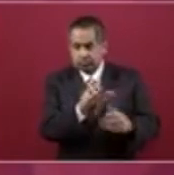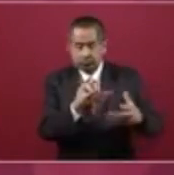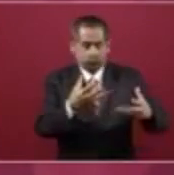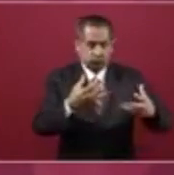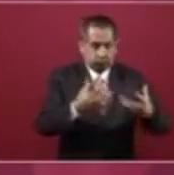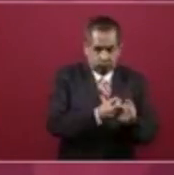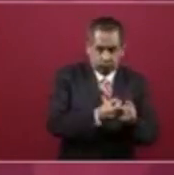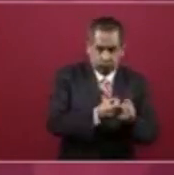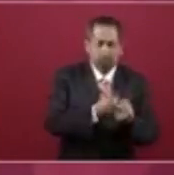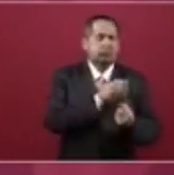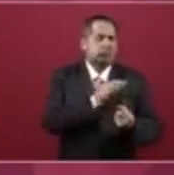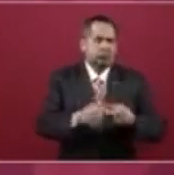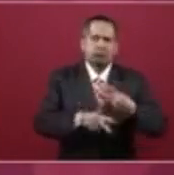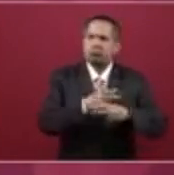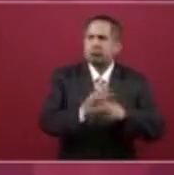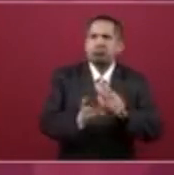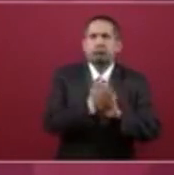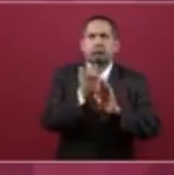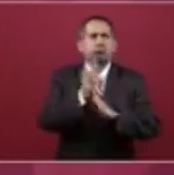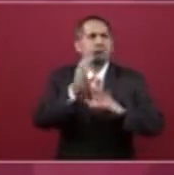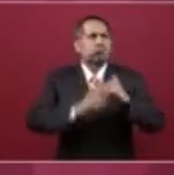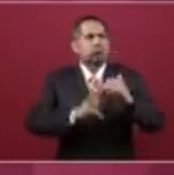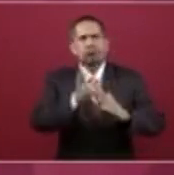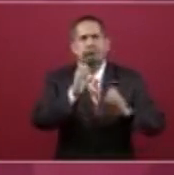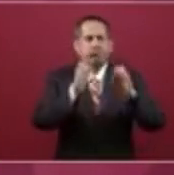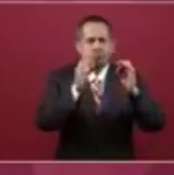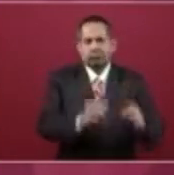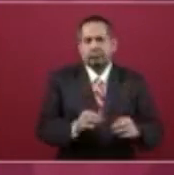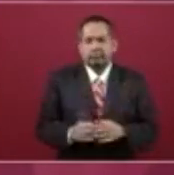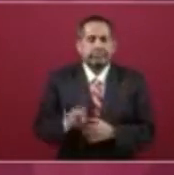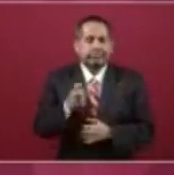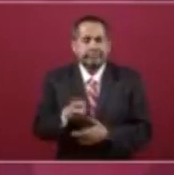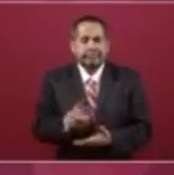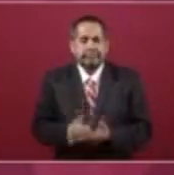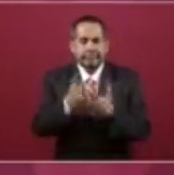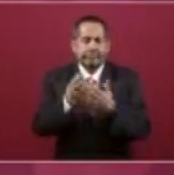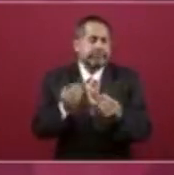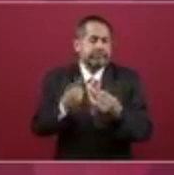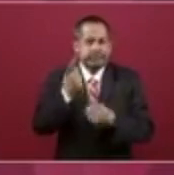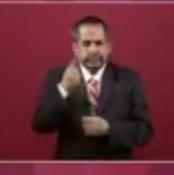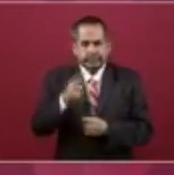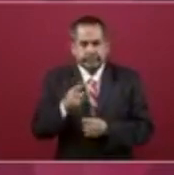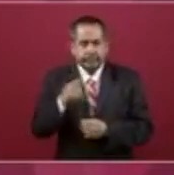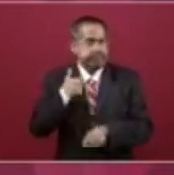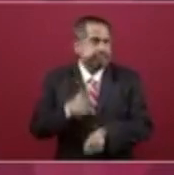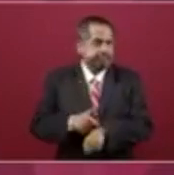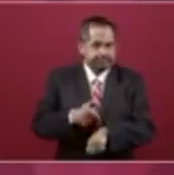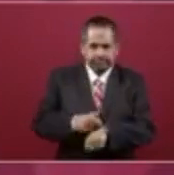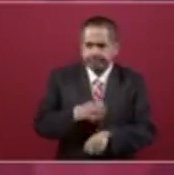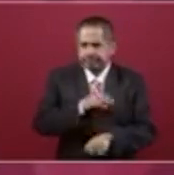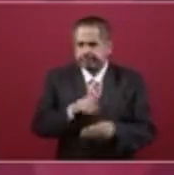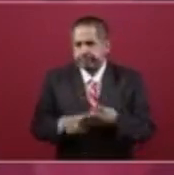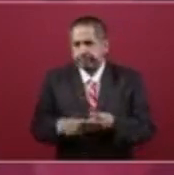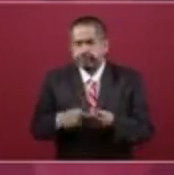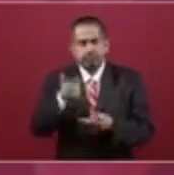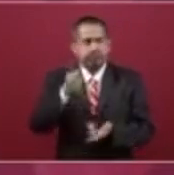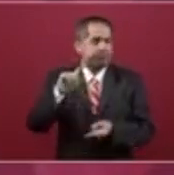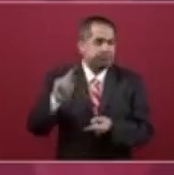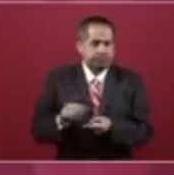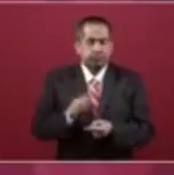los contratos integrales. Esto ayuda muchísimo en tiempos y en